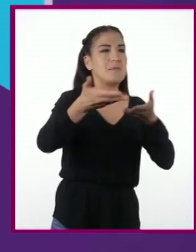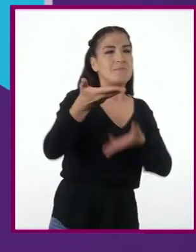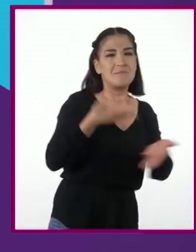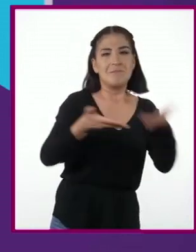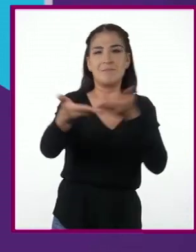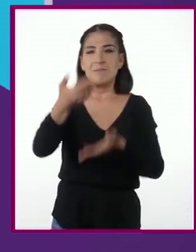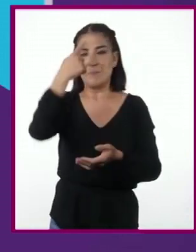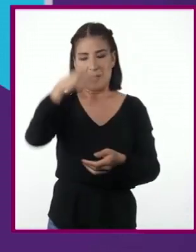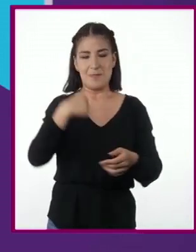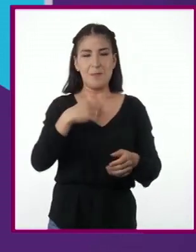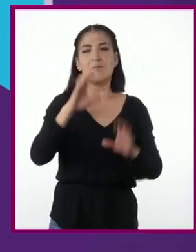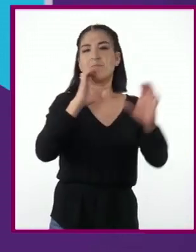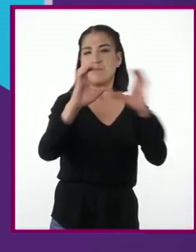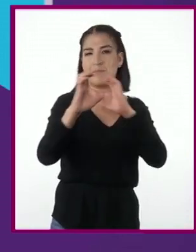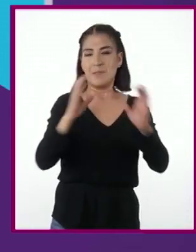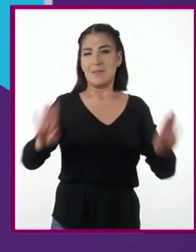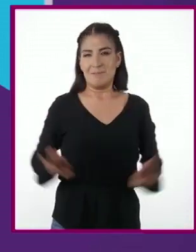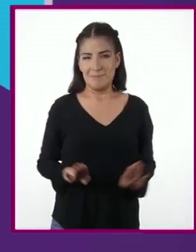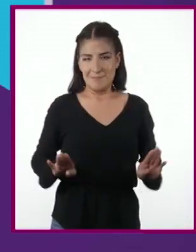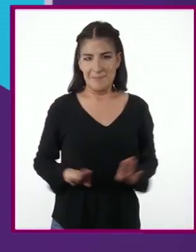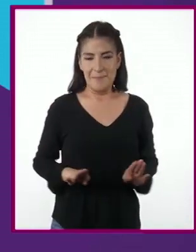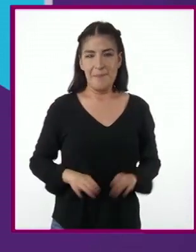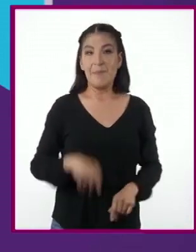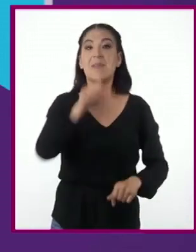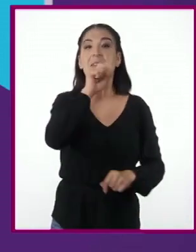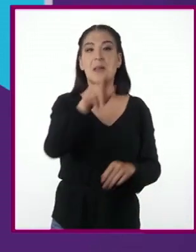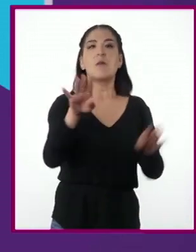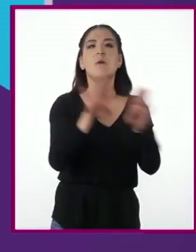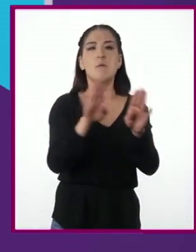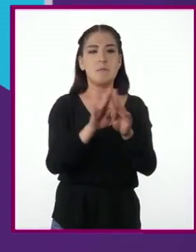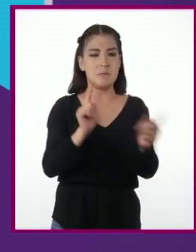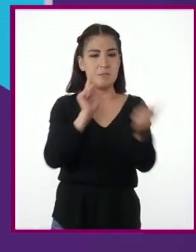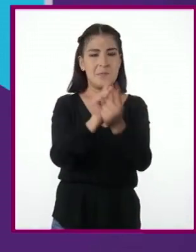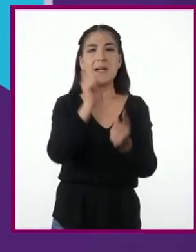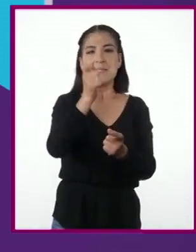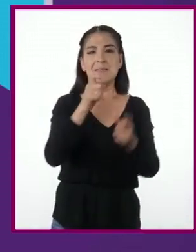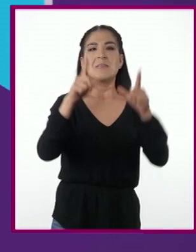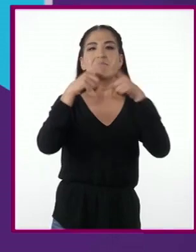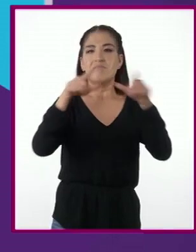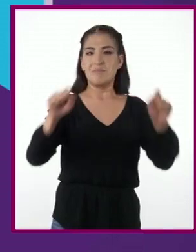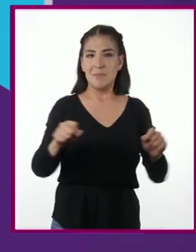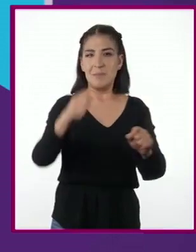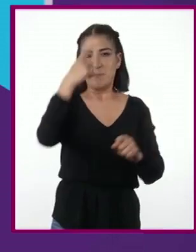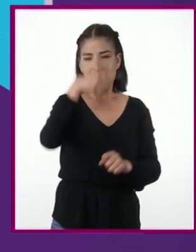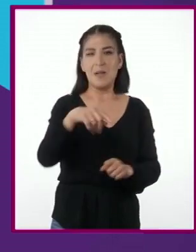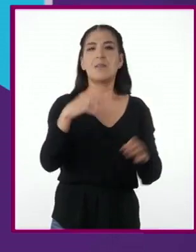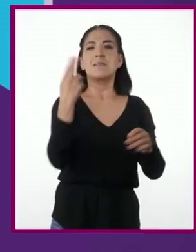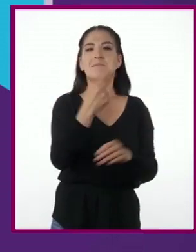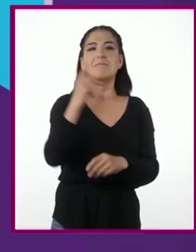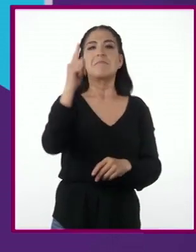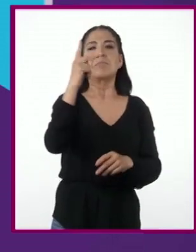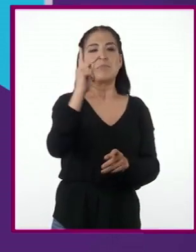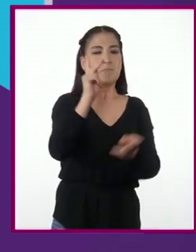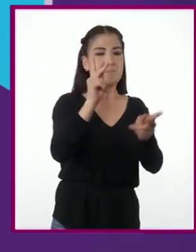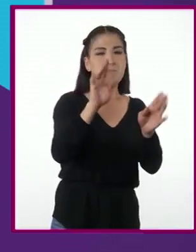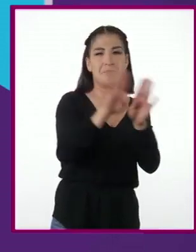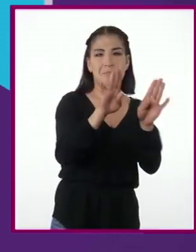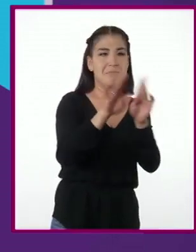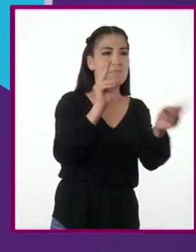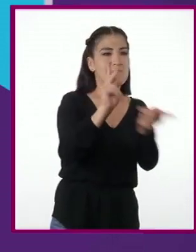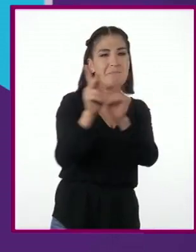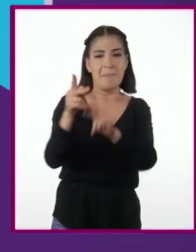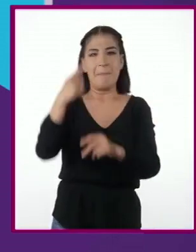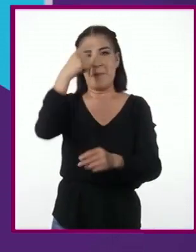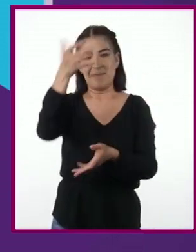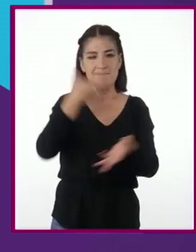la comunicación, con base en la cual generó el lenguaje, herramienta con la que excede los límites de